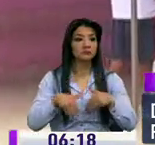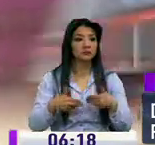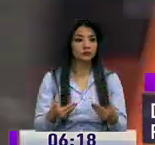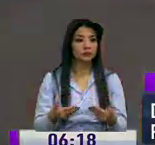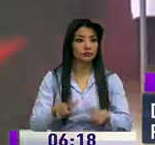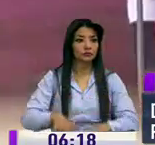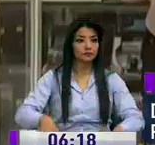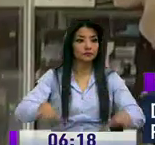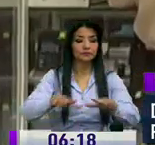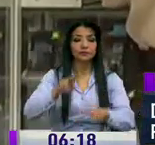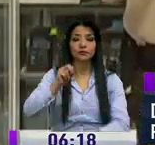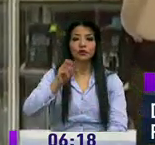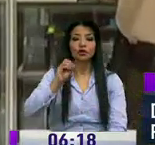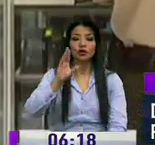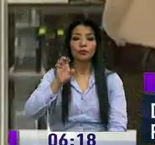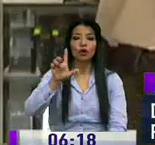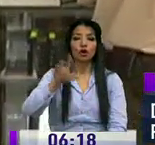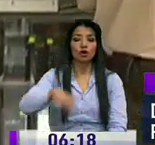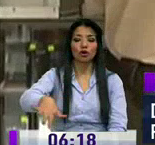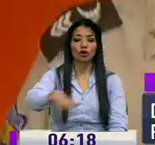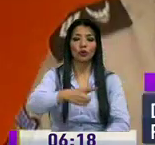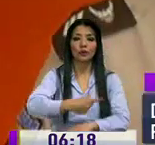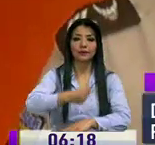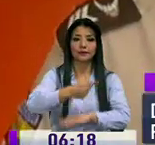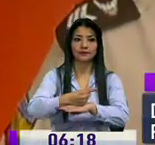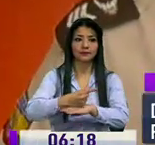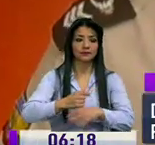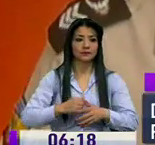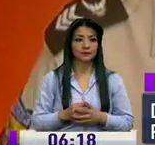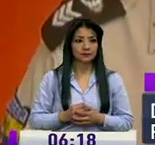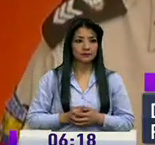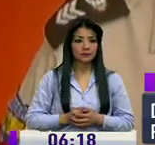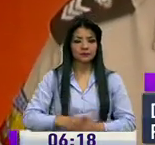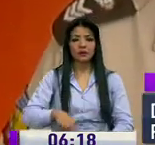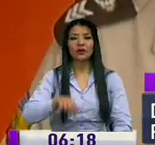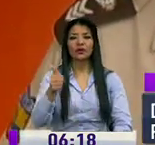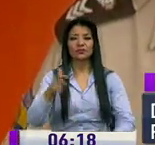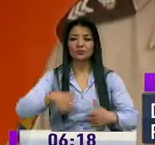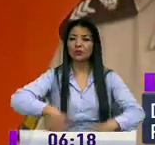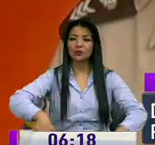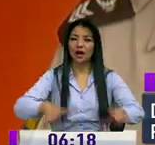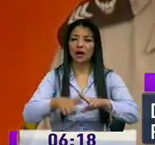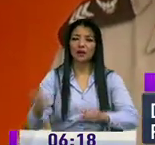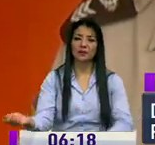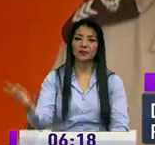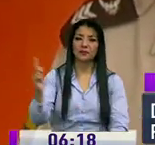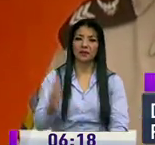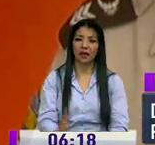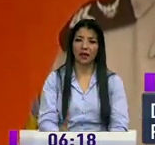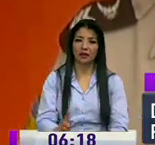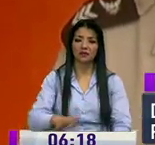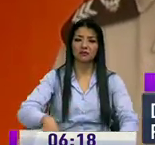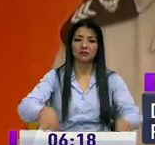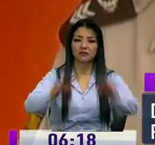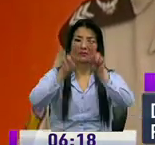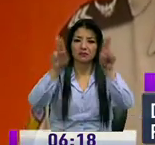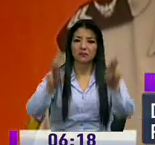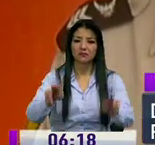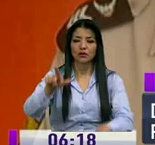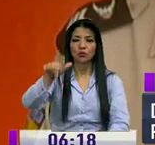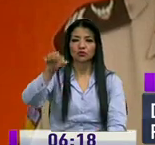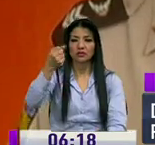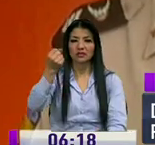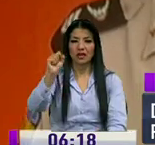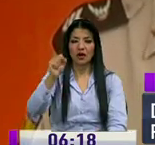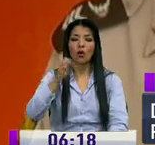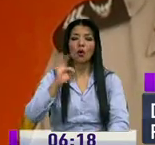recinto del Cantón Novol de la provincia de Guayas. Normalmente son de otro lado, de Fuente Lucía o de Pascuales vienen